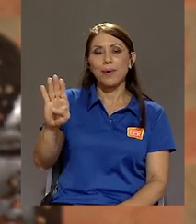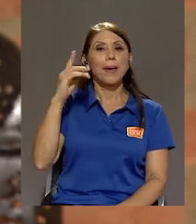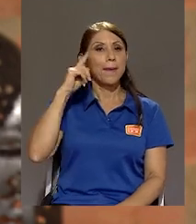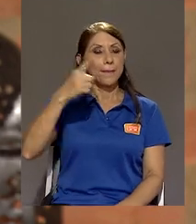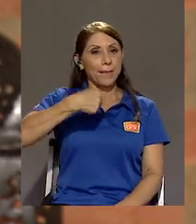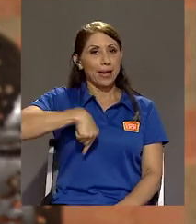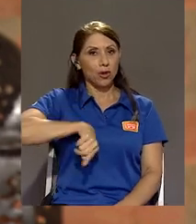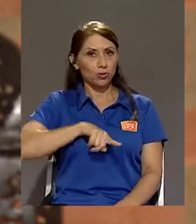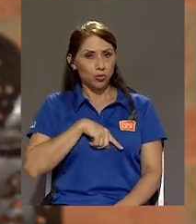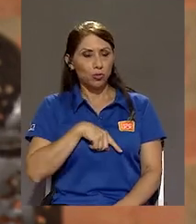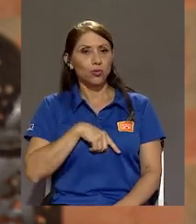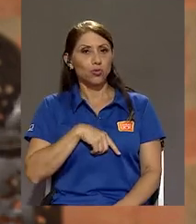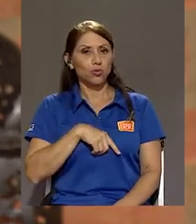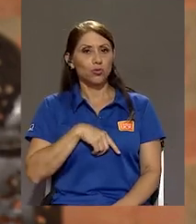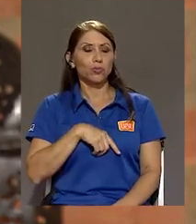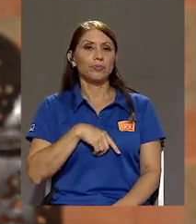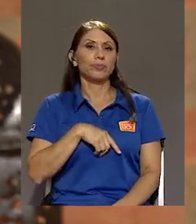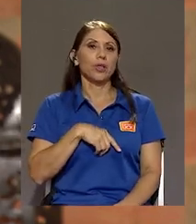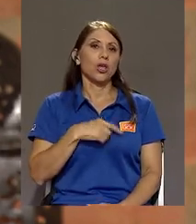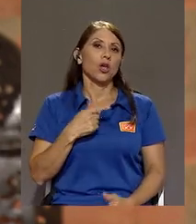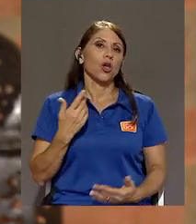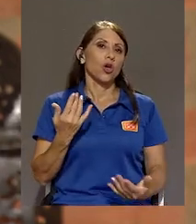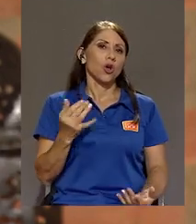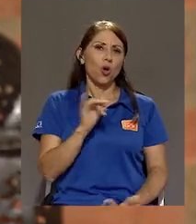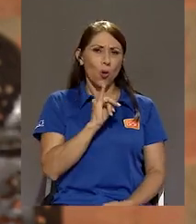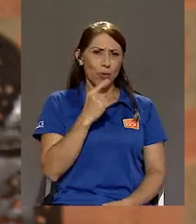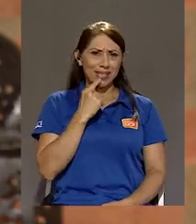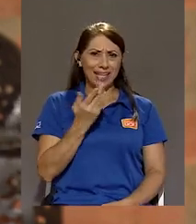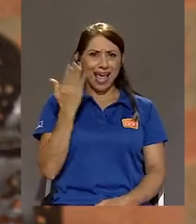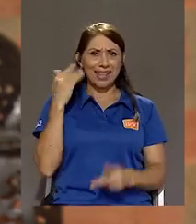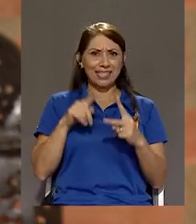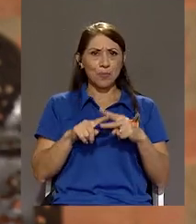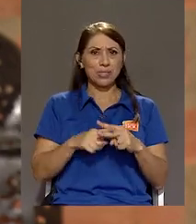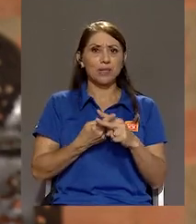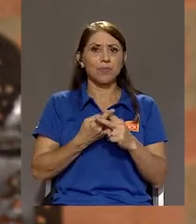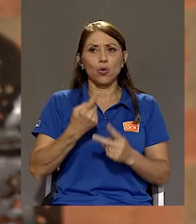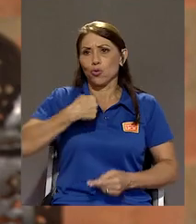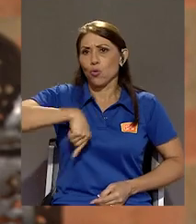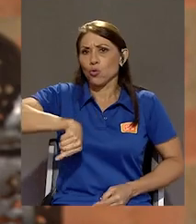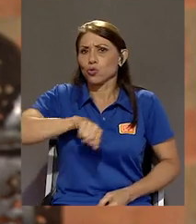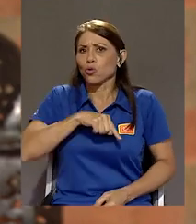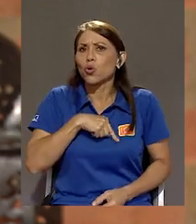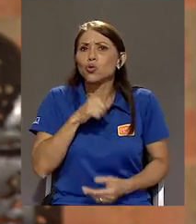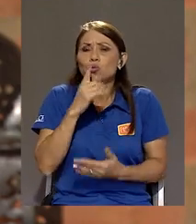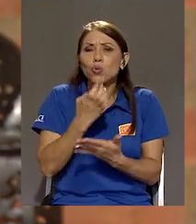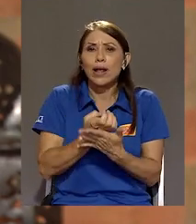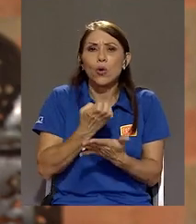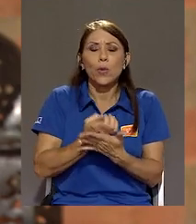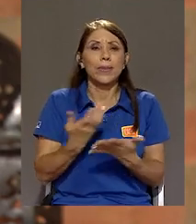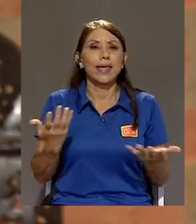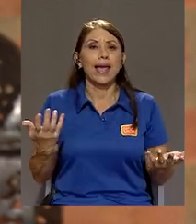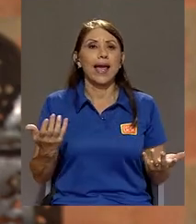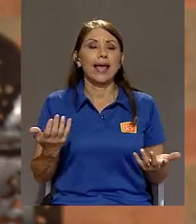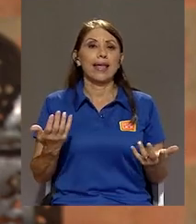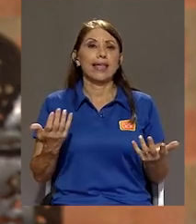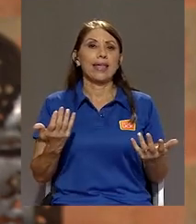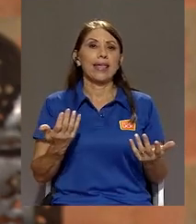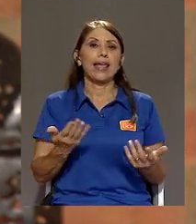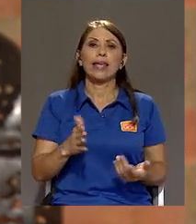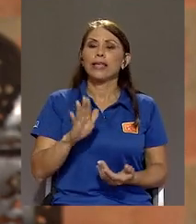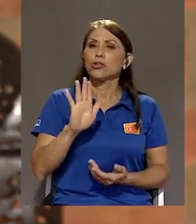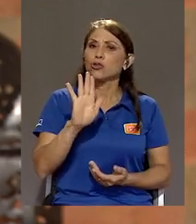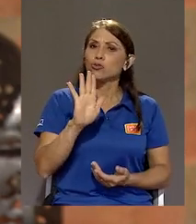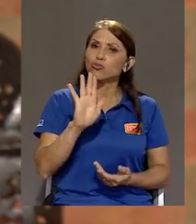para nosotros, donde, como decía al principio, somos una economía que, por el contrario,